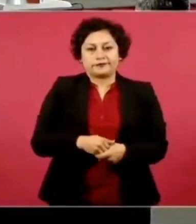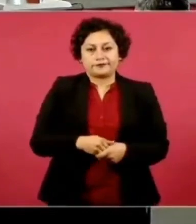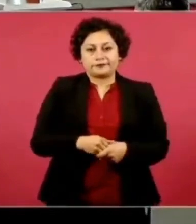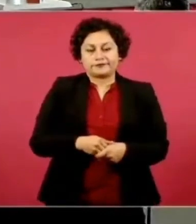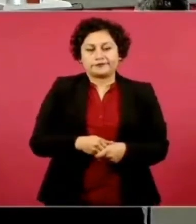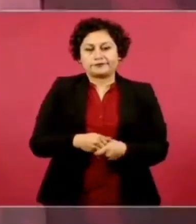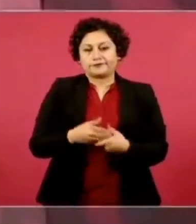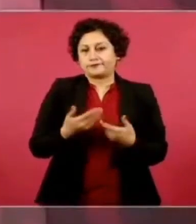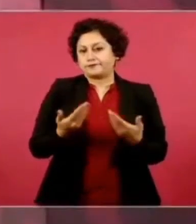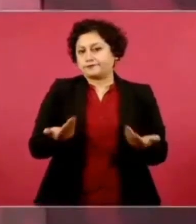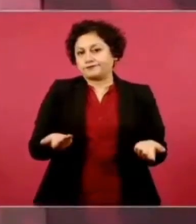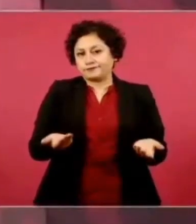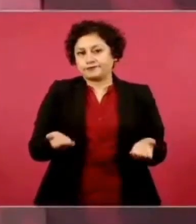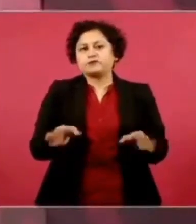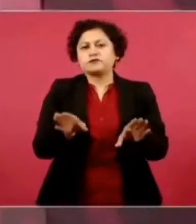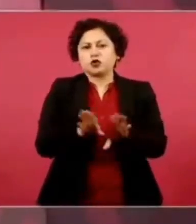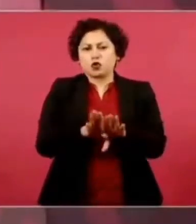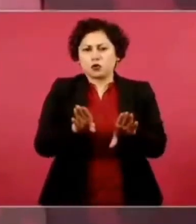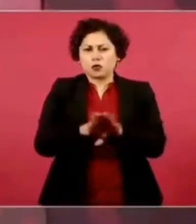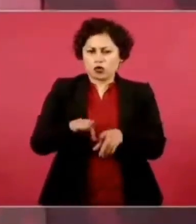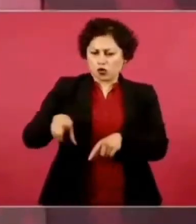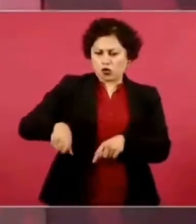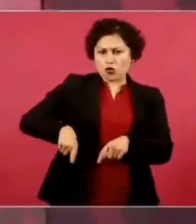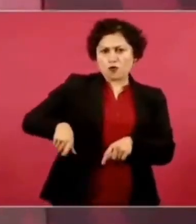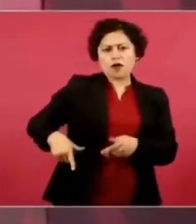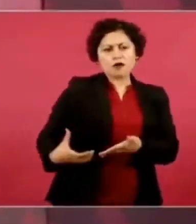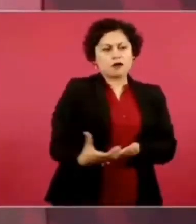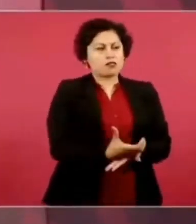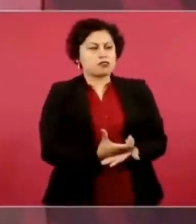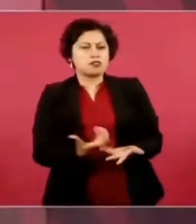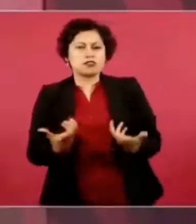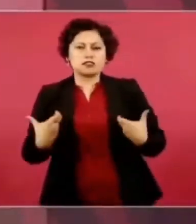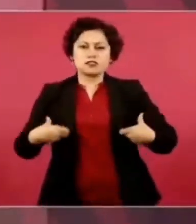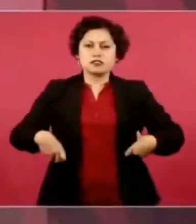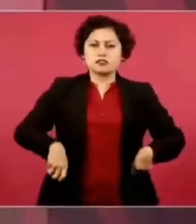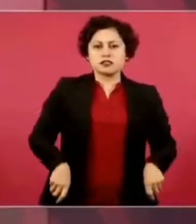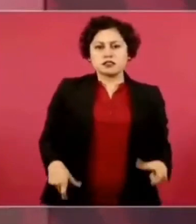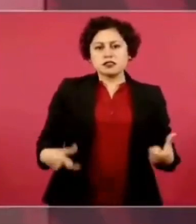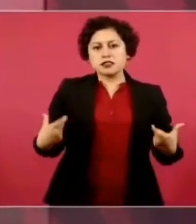No puede haber gobierno rico con pueblo pobre.